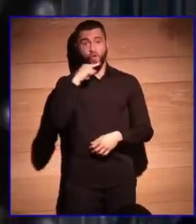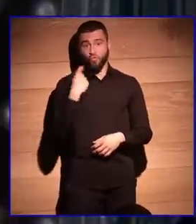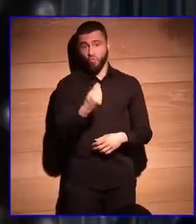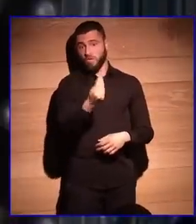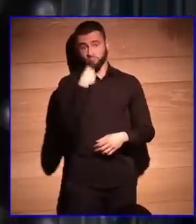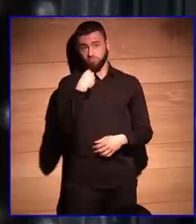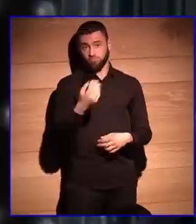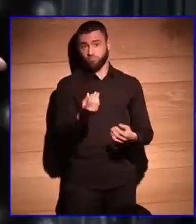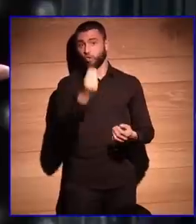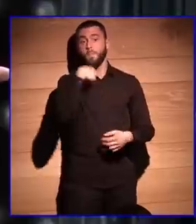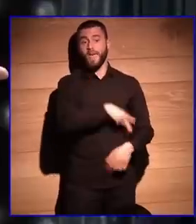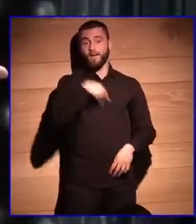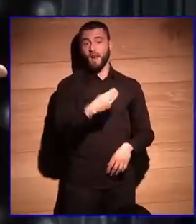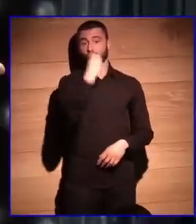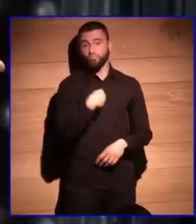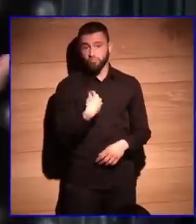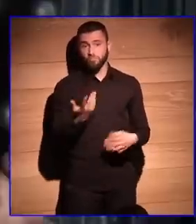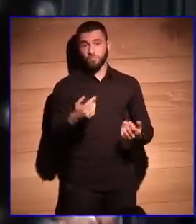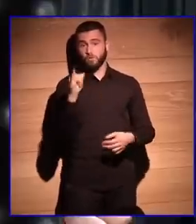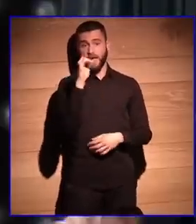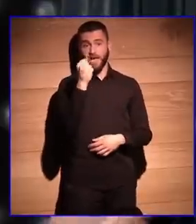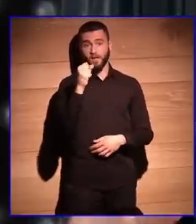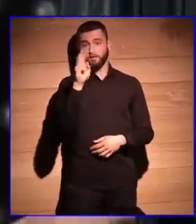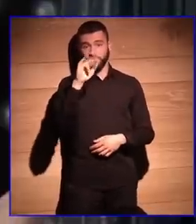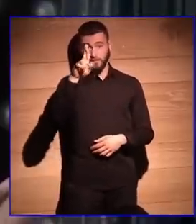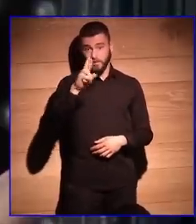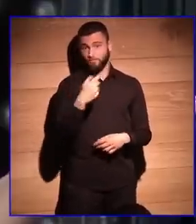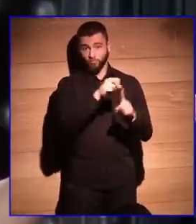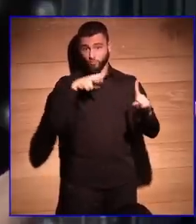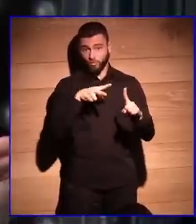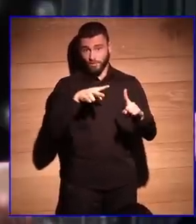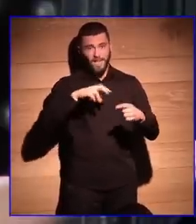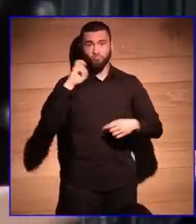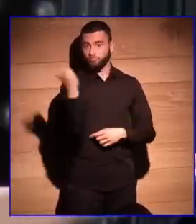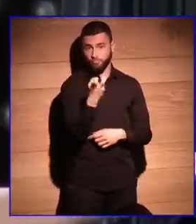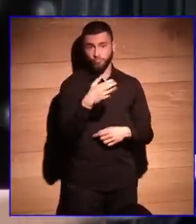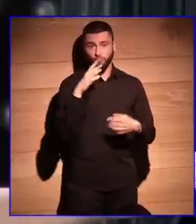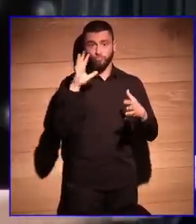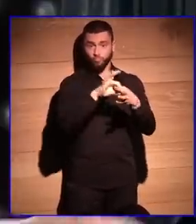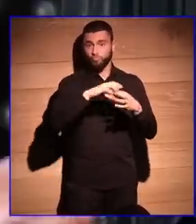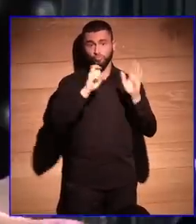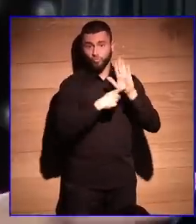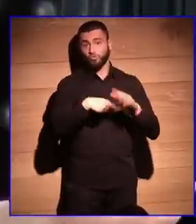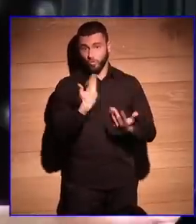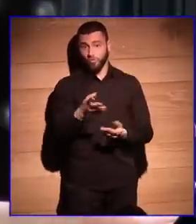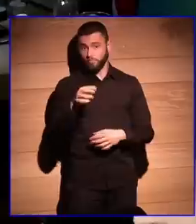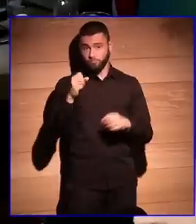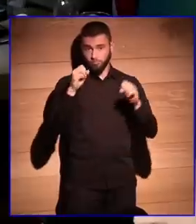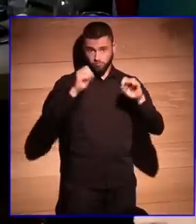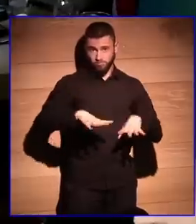comida en general. Mm. Con lo cual, como bien decía Javi, al final todo es cuestión de perspectiva. ¿A ti te gusta? ¿Tú ibas con las águilas? Yo iba con las águilas. Pero pues ya